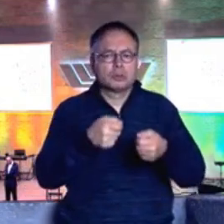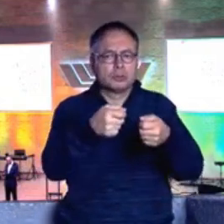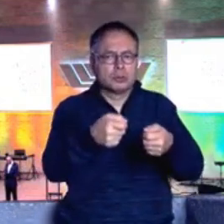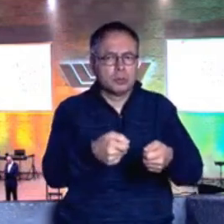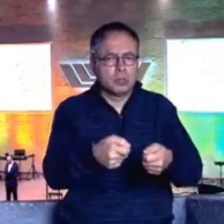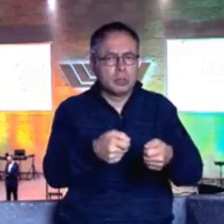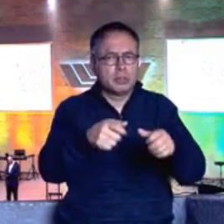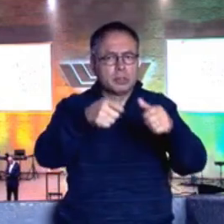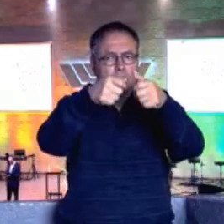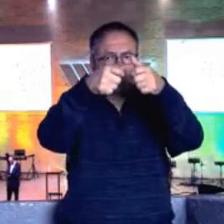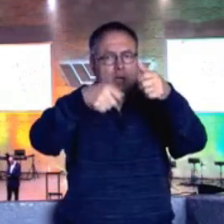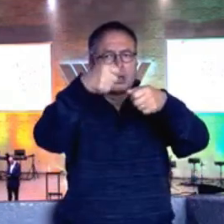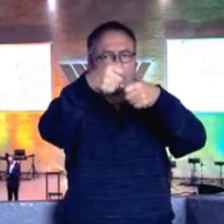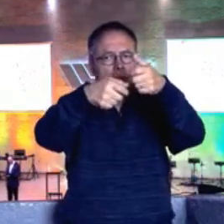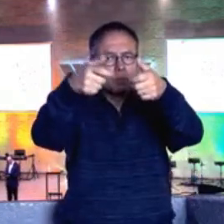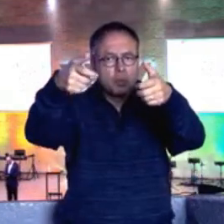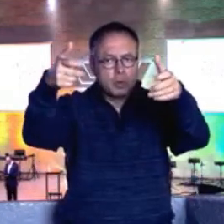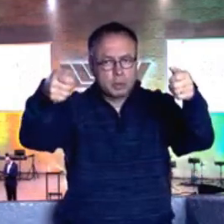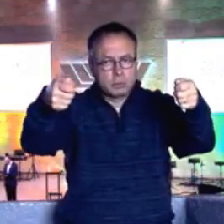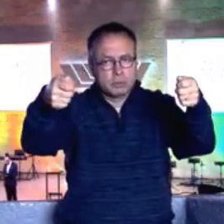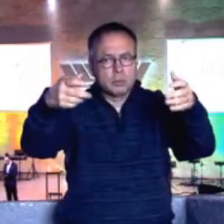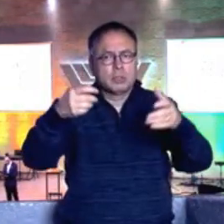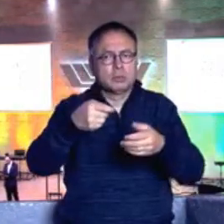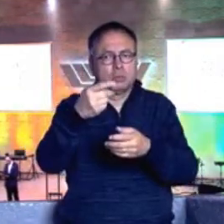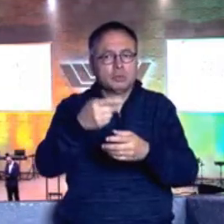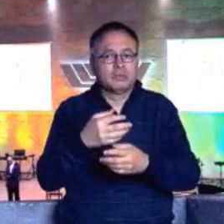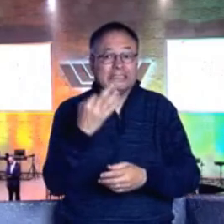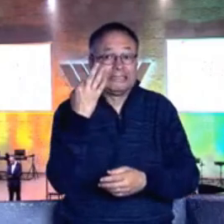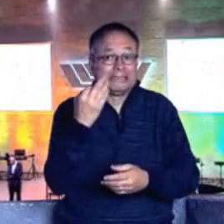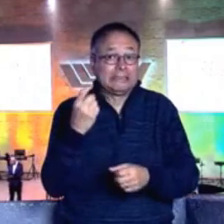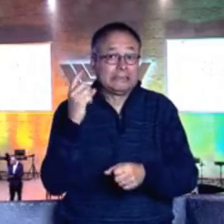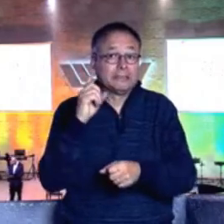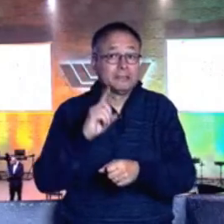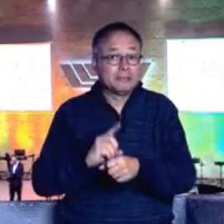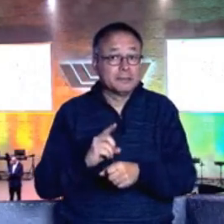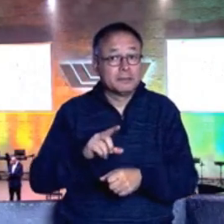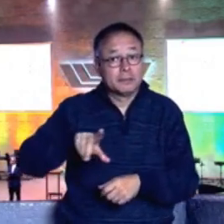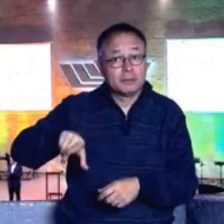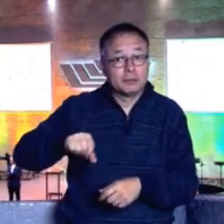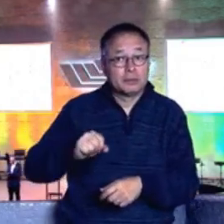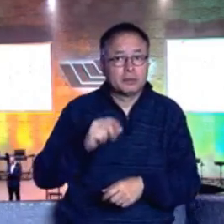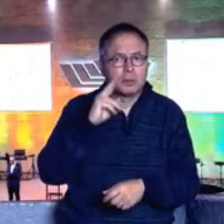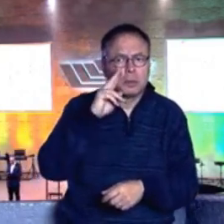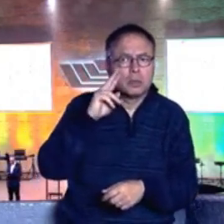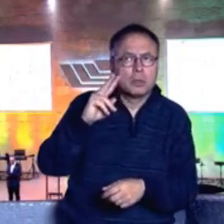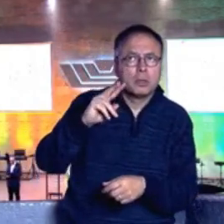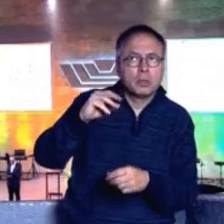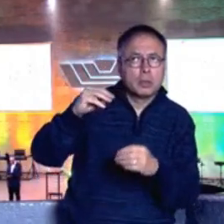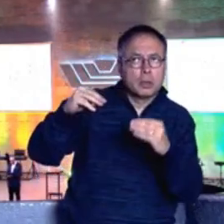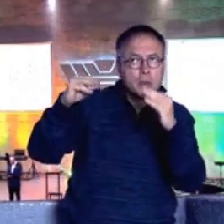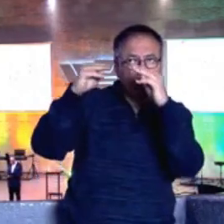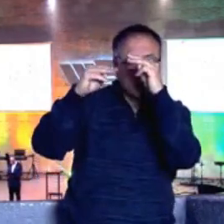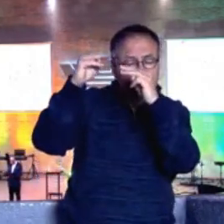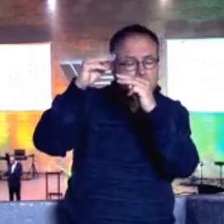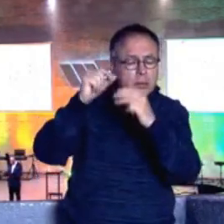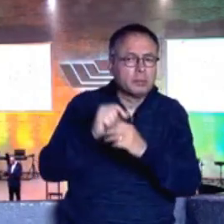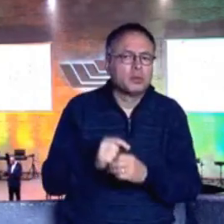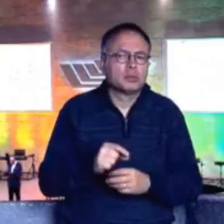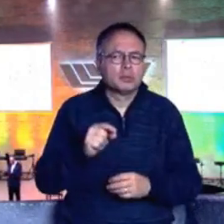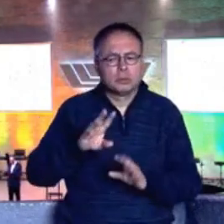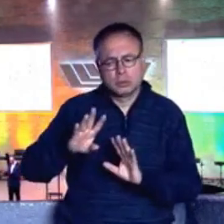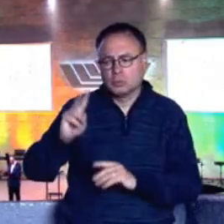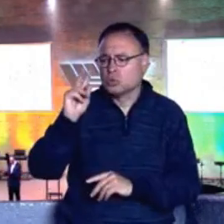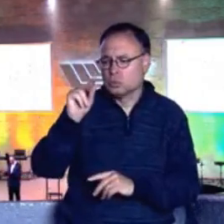tres días después Abraham levantó los ojos y a lo lejos vio lugar entonces Abraham dijo a sus siervos esperen